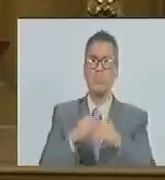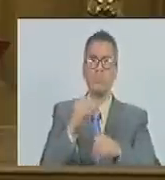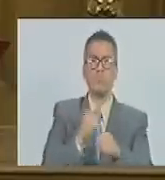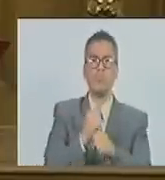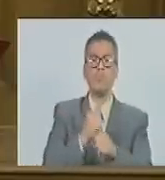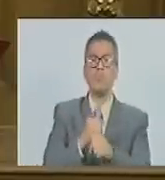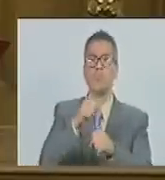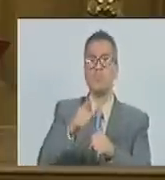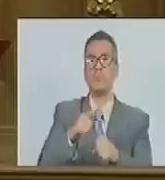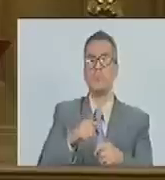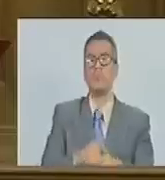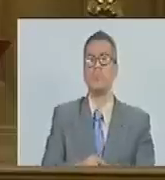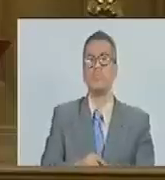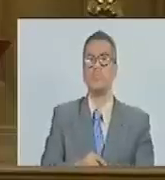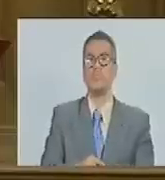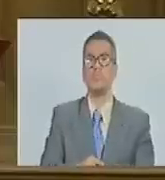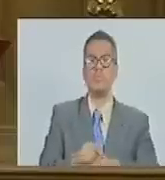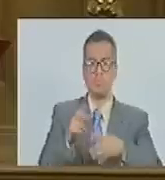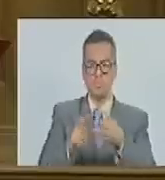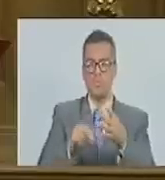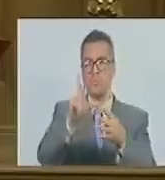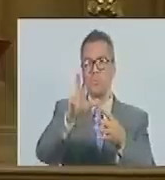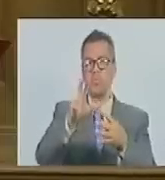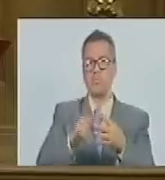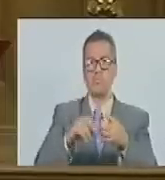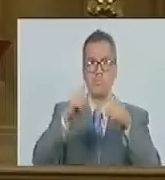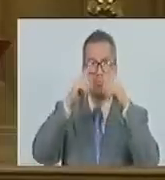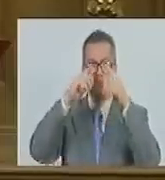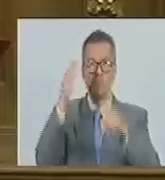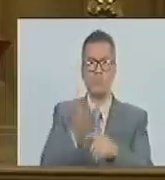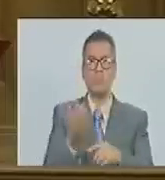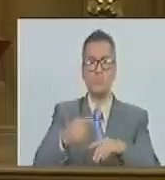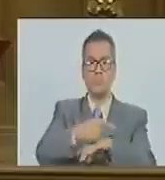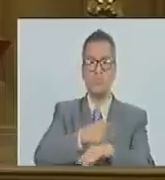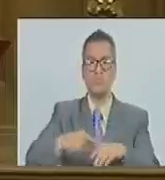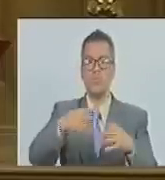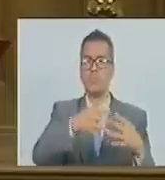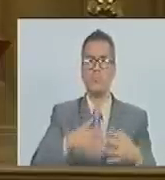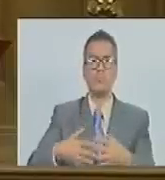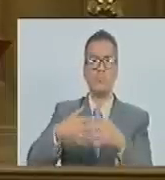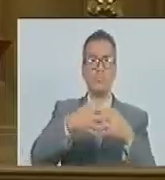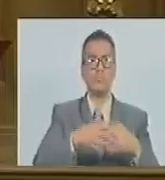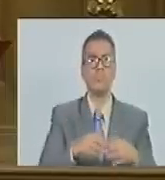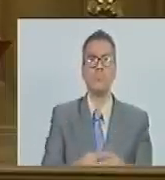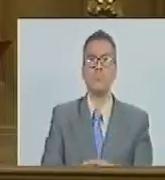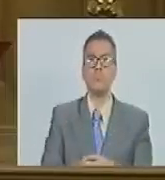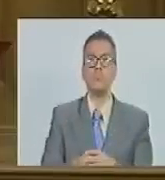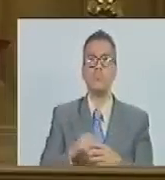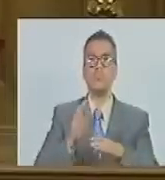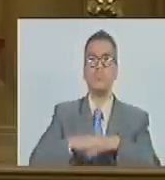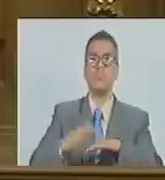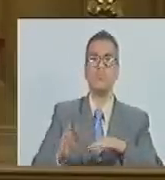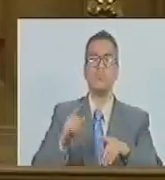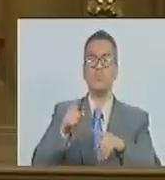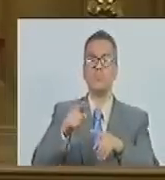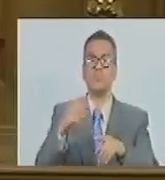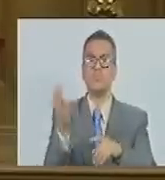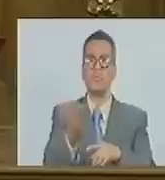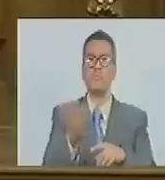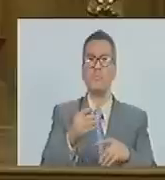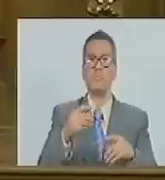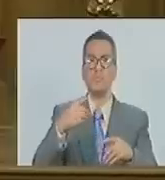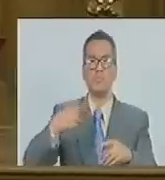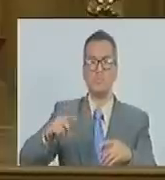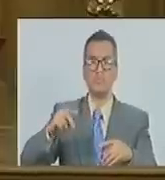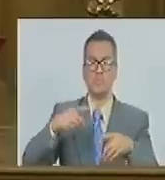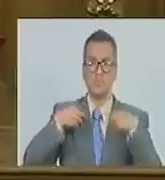de sus funciones. Tercero, condenar al gobierno de los Estados Unidos de América por las violaciones de los derechos